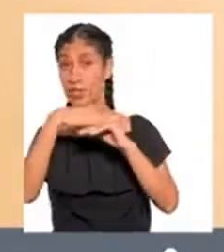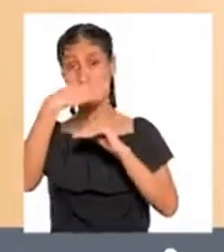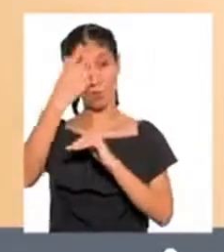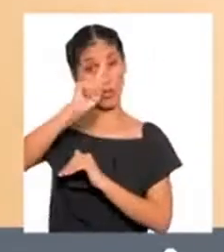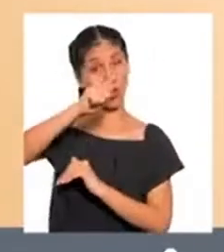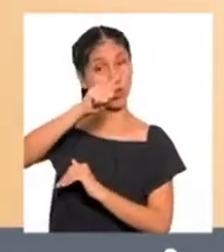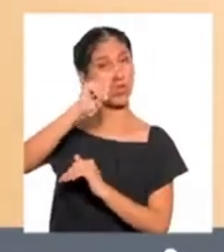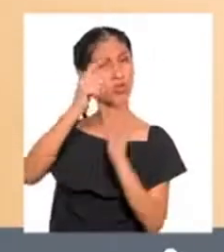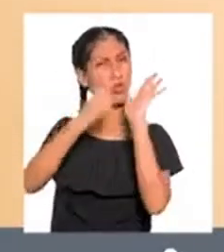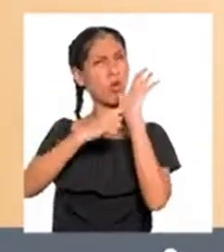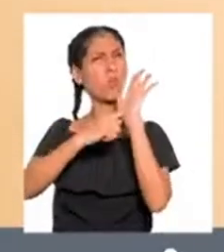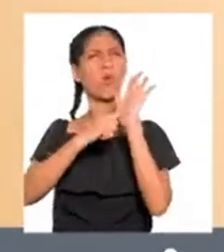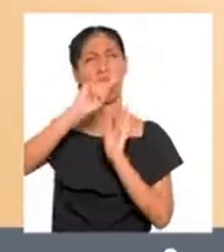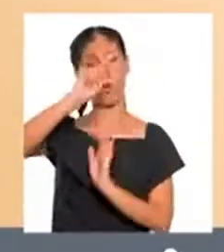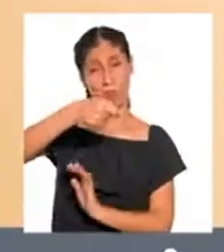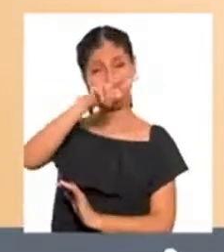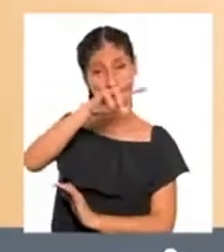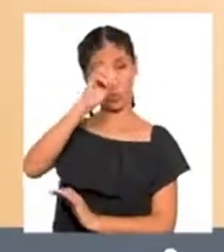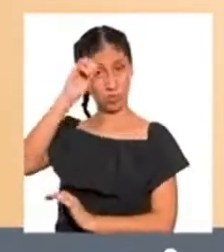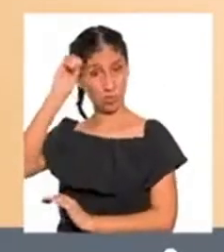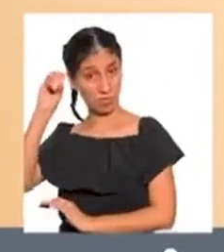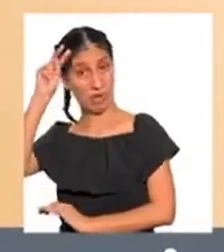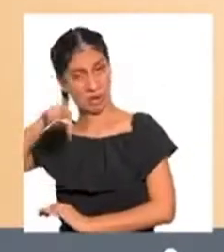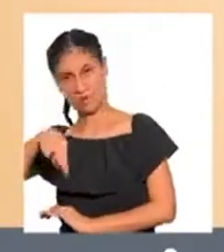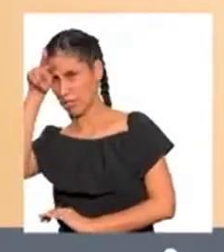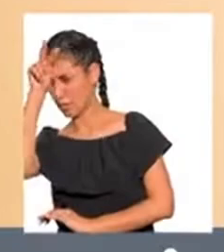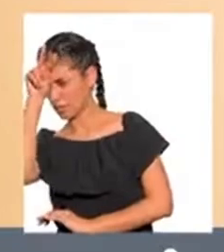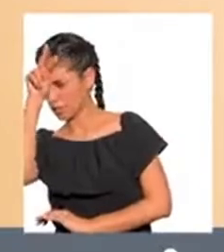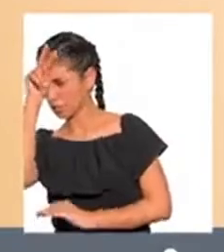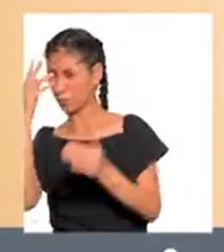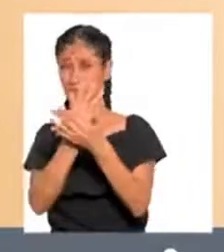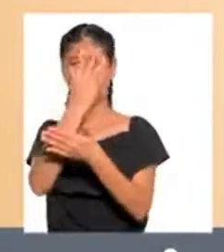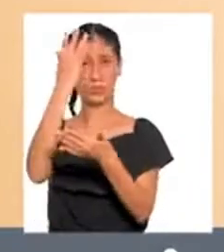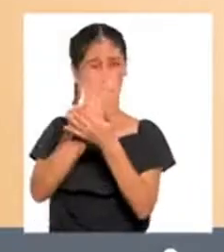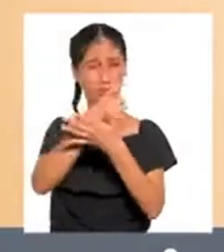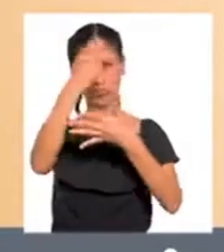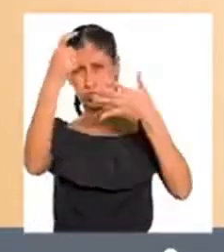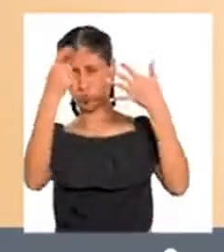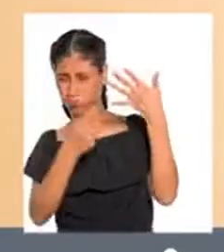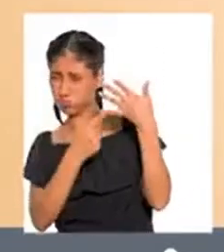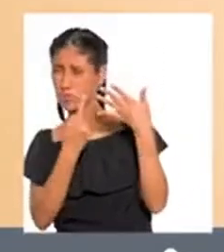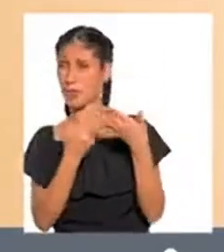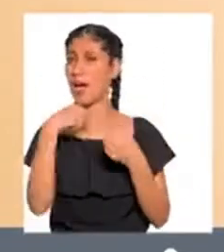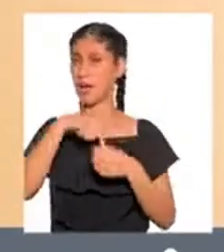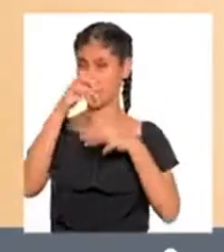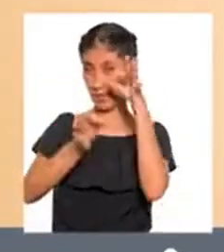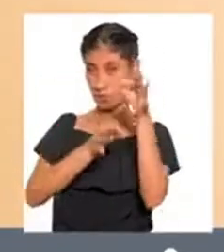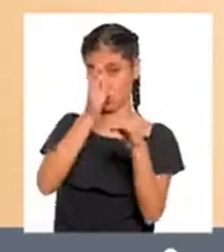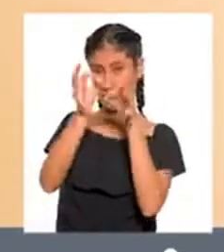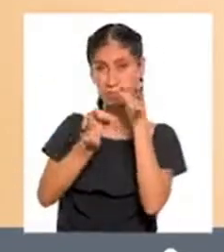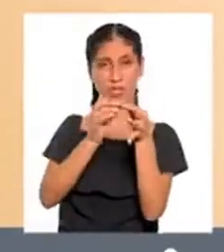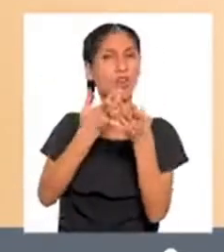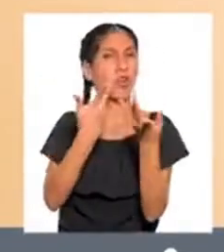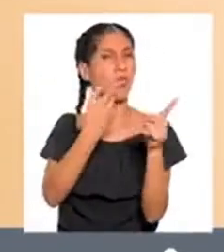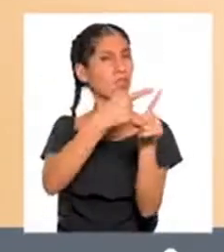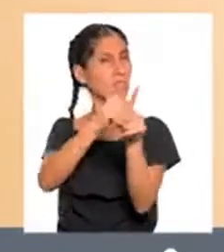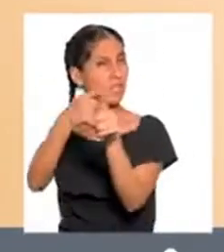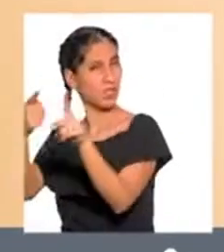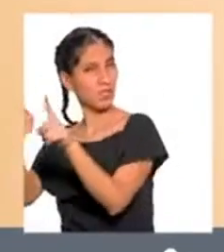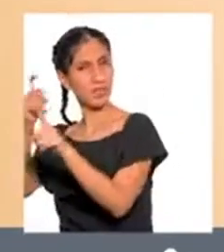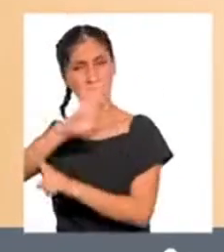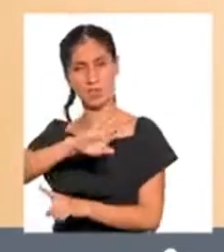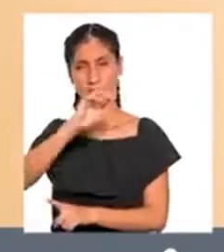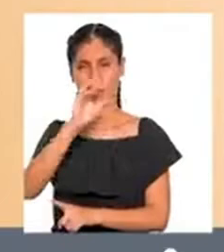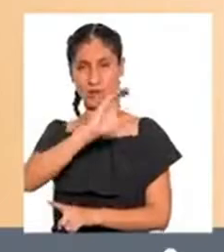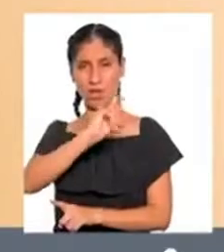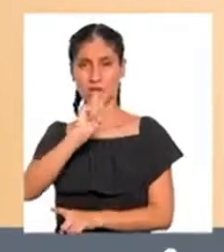Perú estaba en un contexto muy complicado, el cual les voy a explicar para ver cómo distintos factores influyeron en el